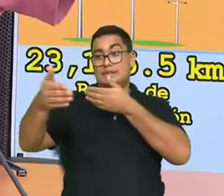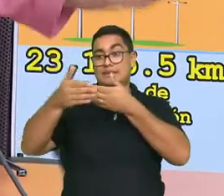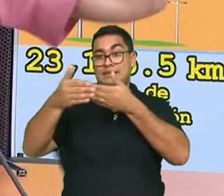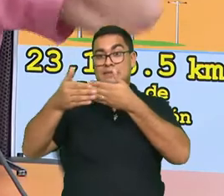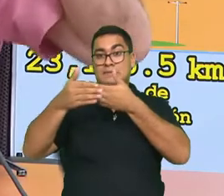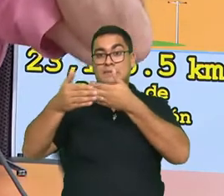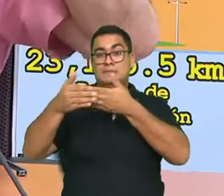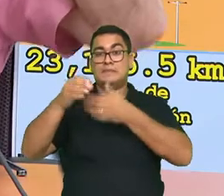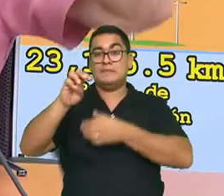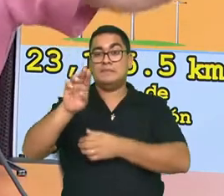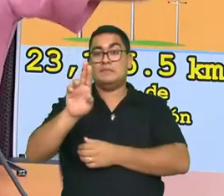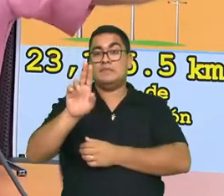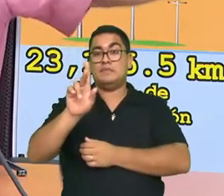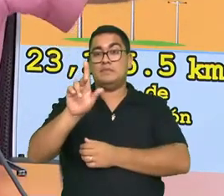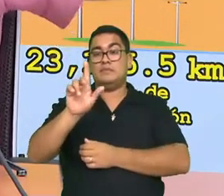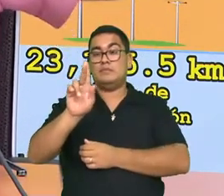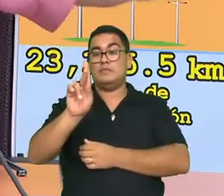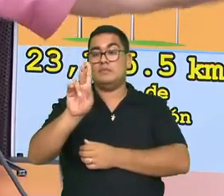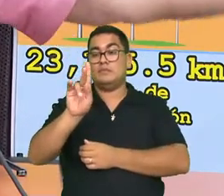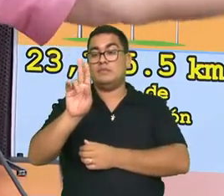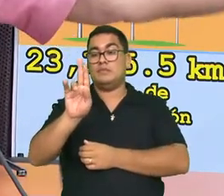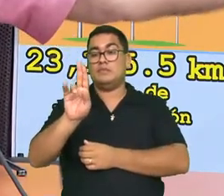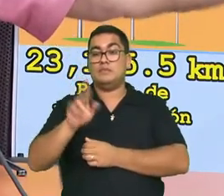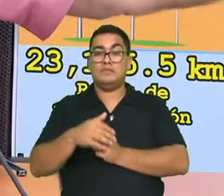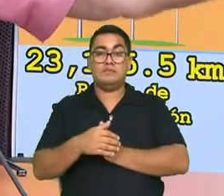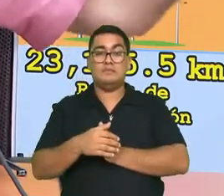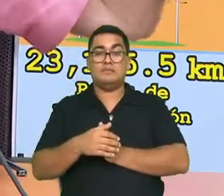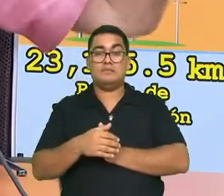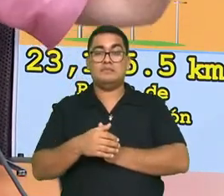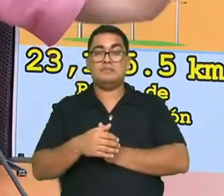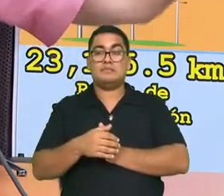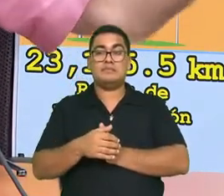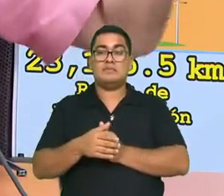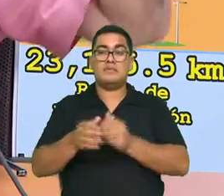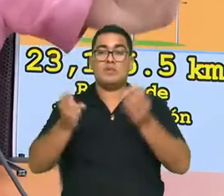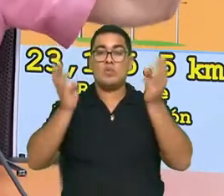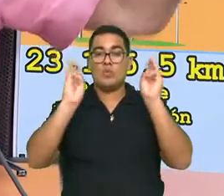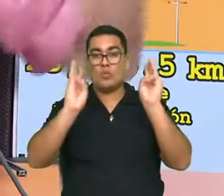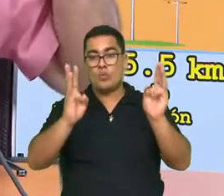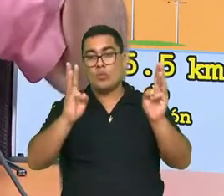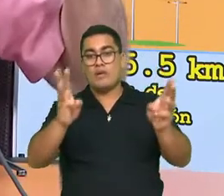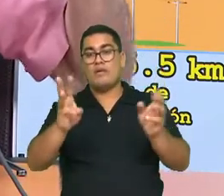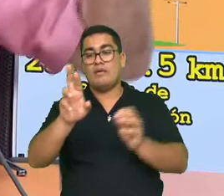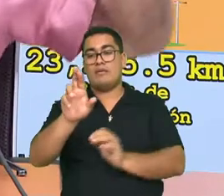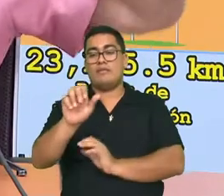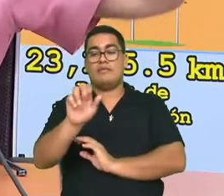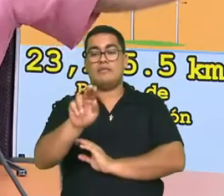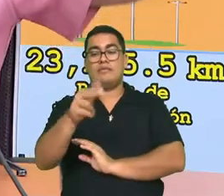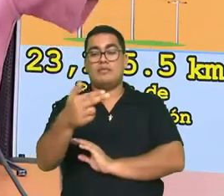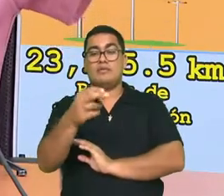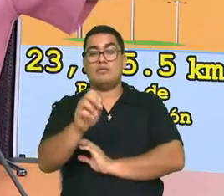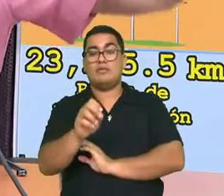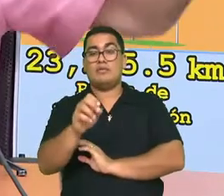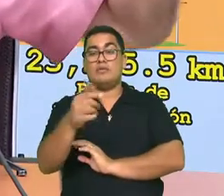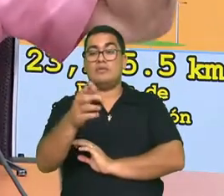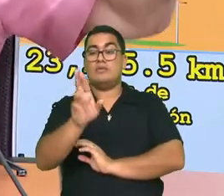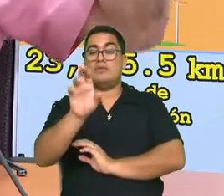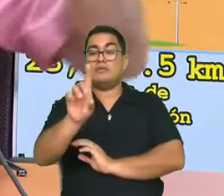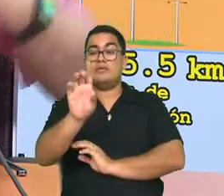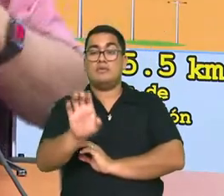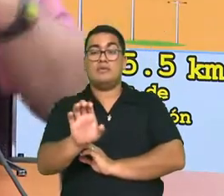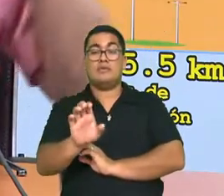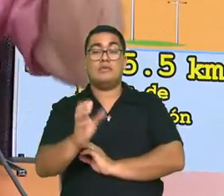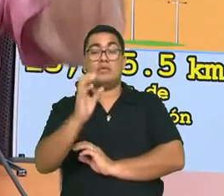a Mulucucú, la zona de Guaslala, Rancho Grande, El Cuá, Nueva